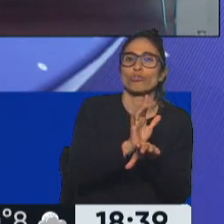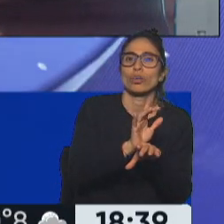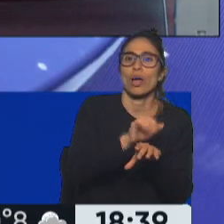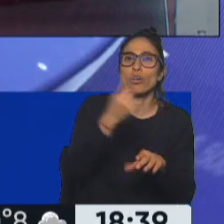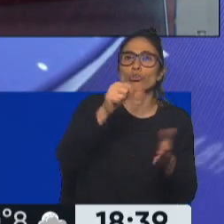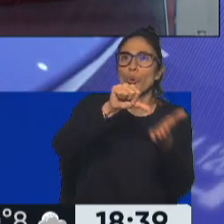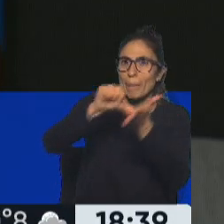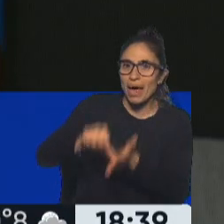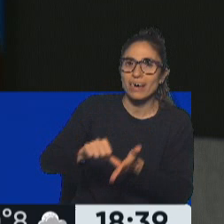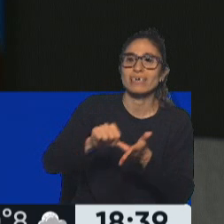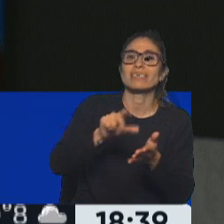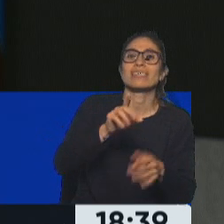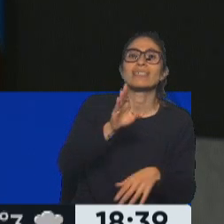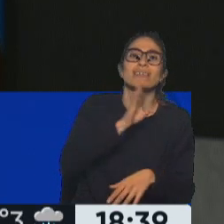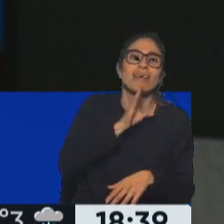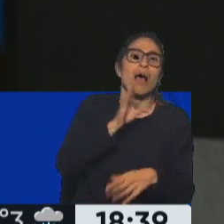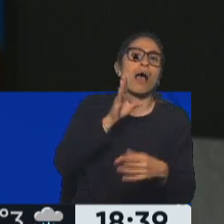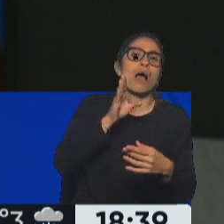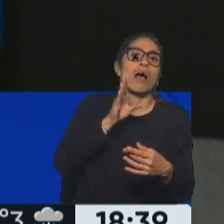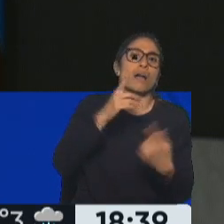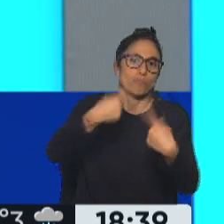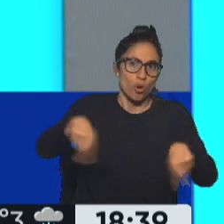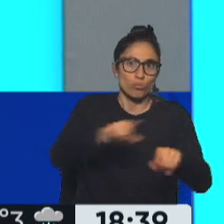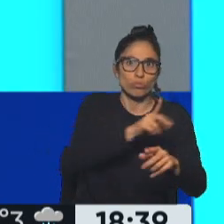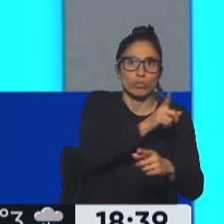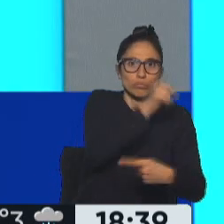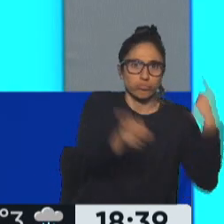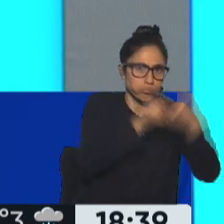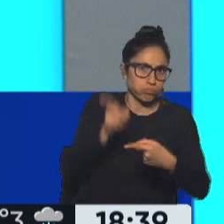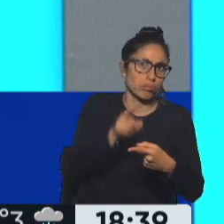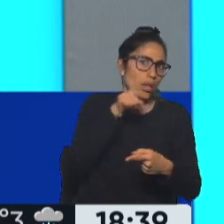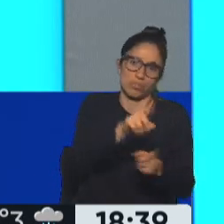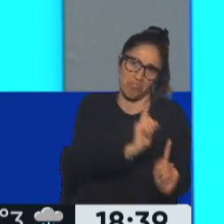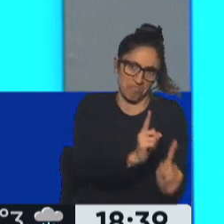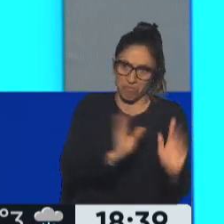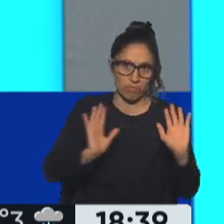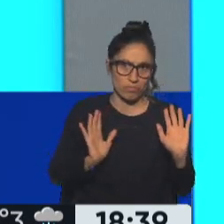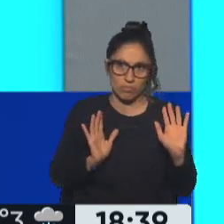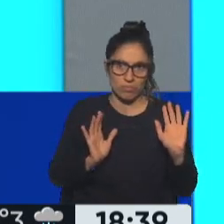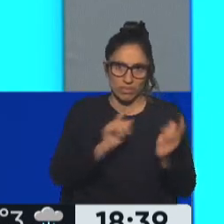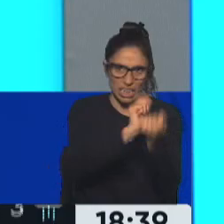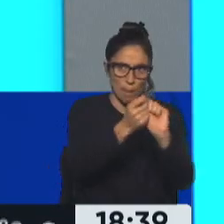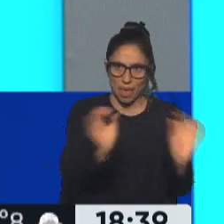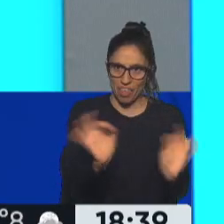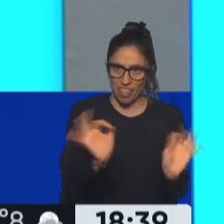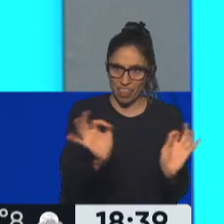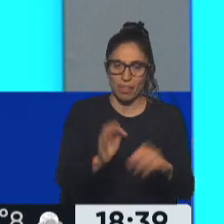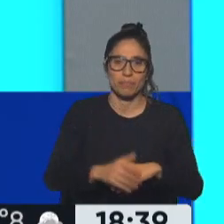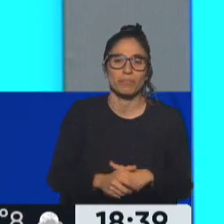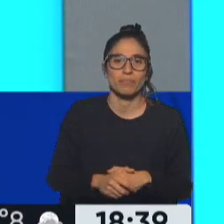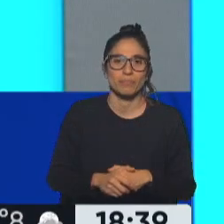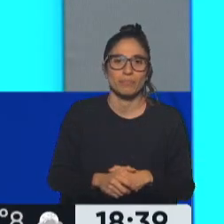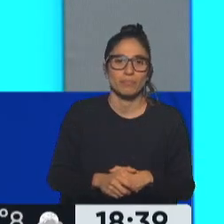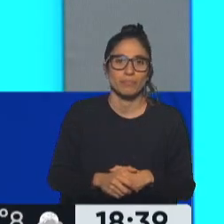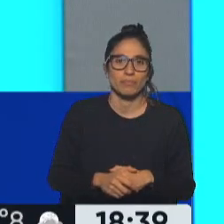acentuado. Lo que sí, y esto es notorio, digo, esta última semana, a medida que aumentan las posibilidades